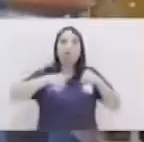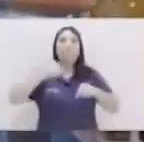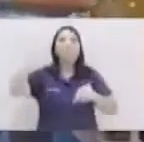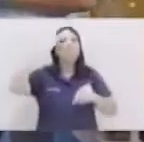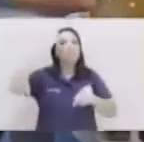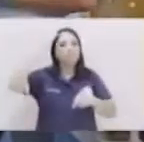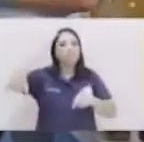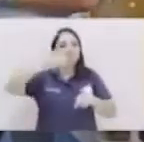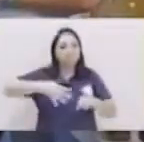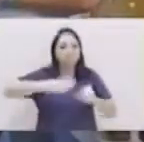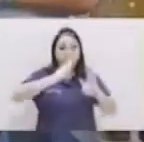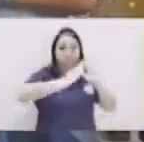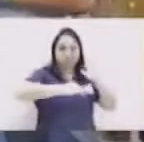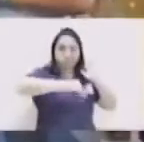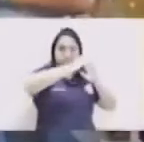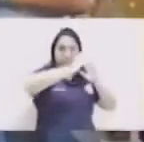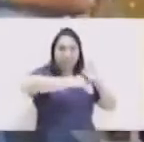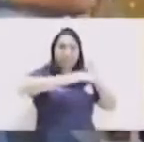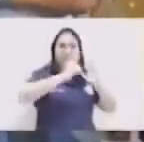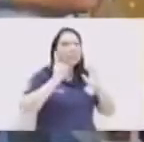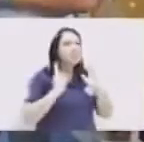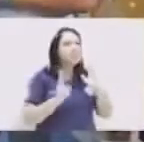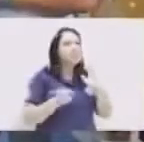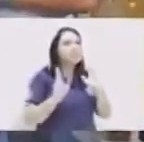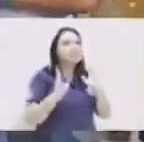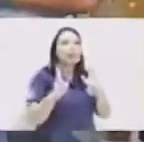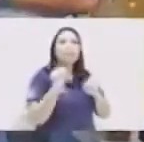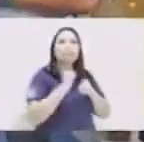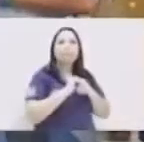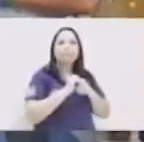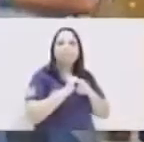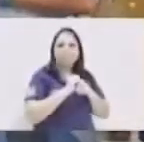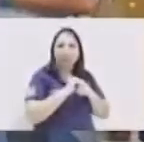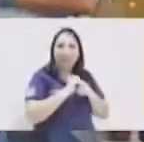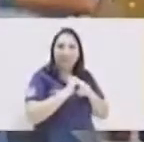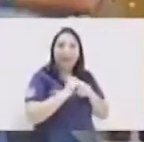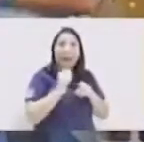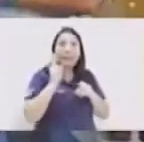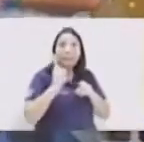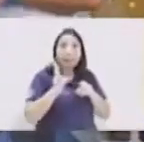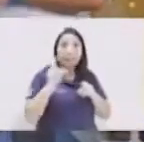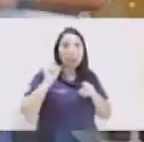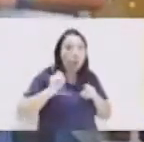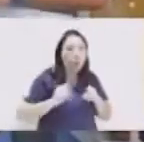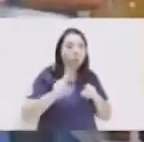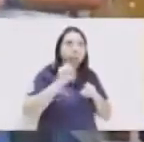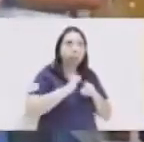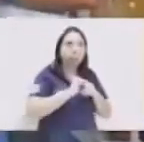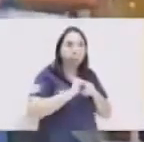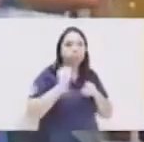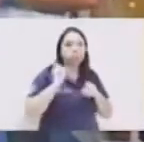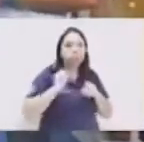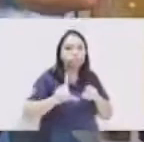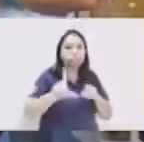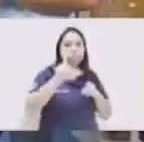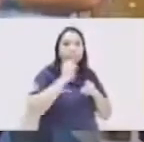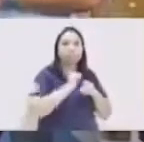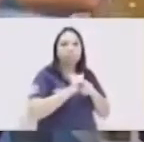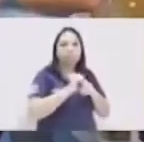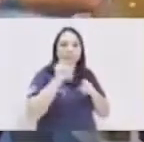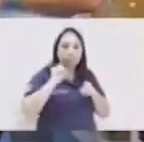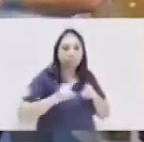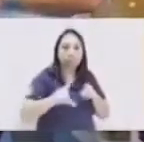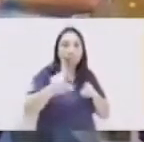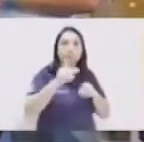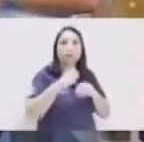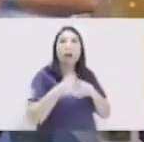habilidades siempre y cuando podamos practicar y seamos constantes. Si no nos sale a la primera, podemos intentarlo